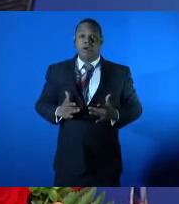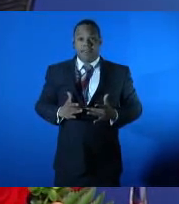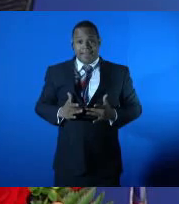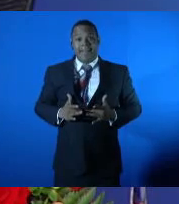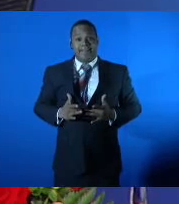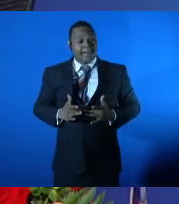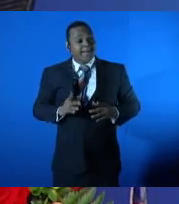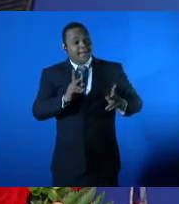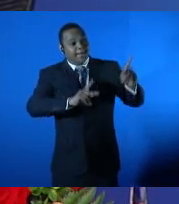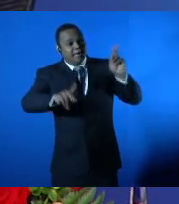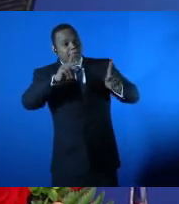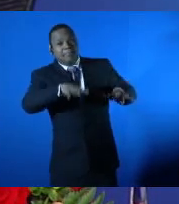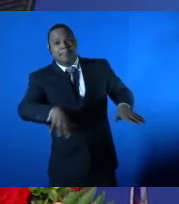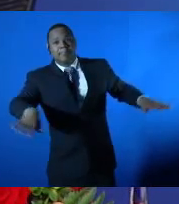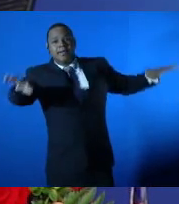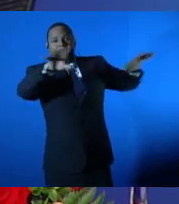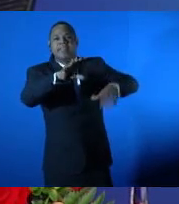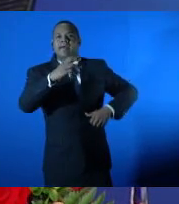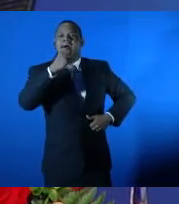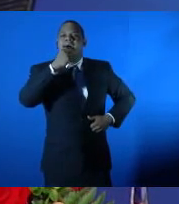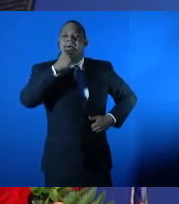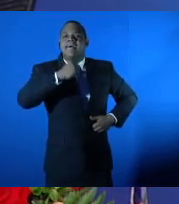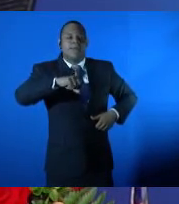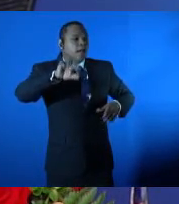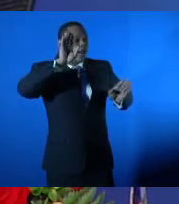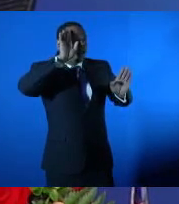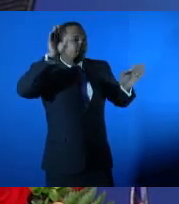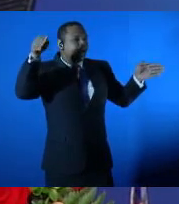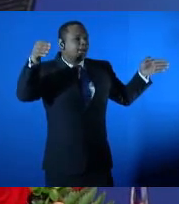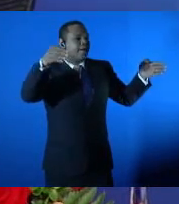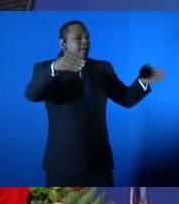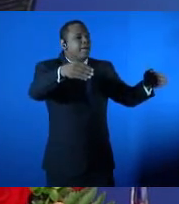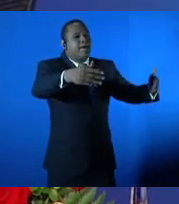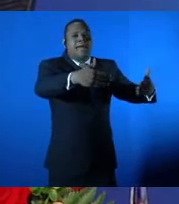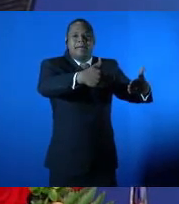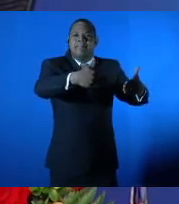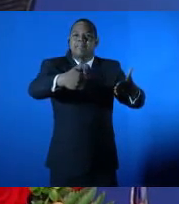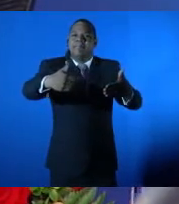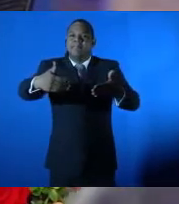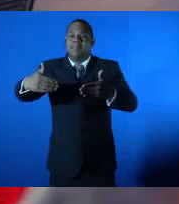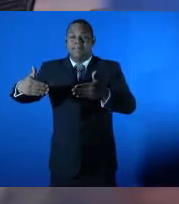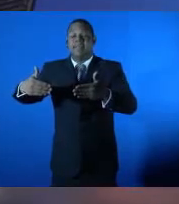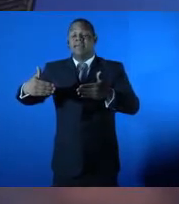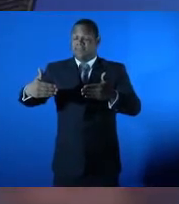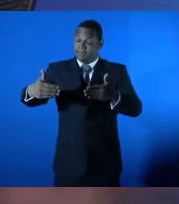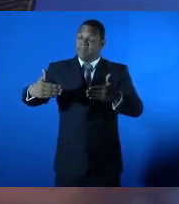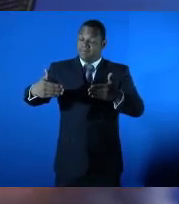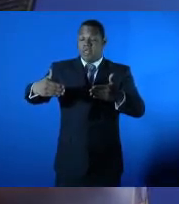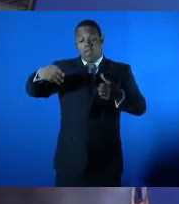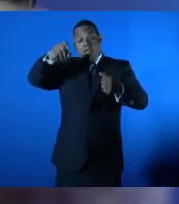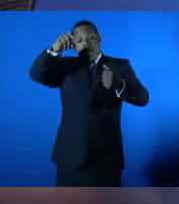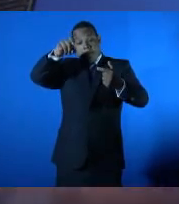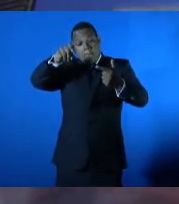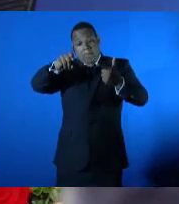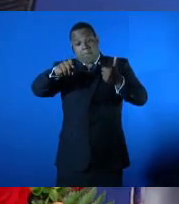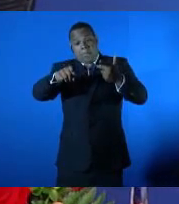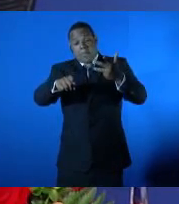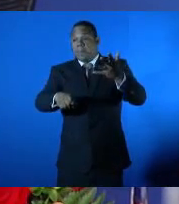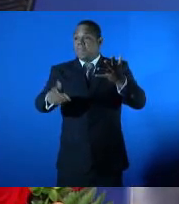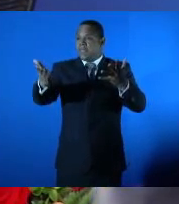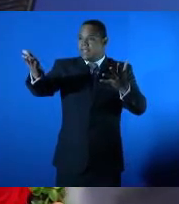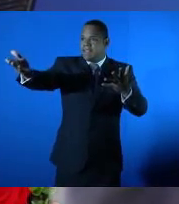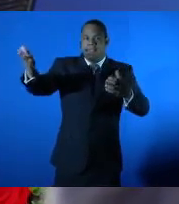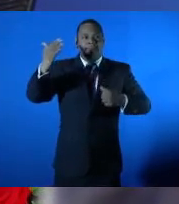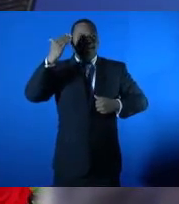sus pueblos, de los pueblos, y también las necesidades que él entiende de